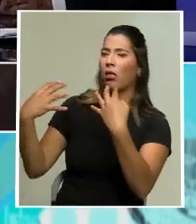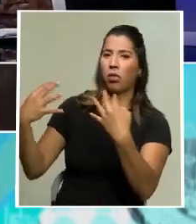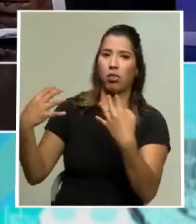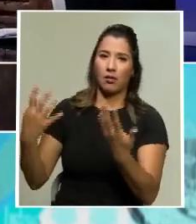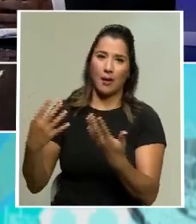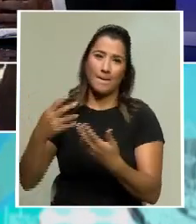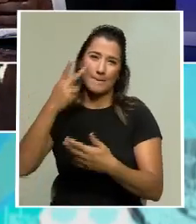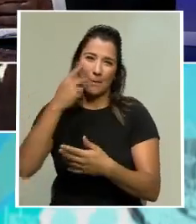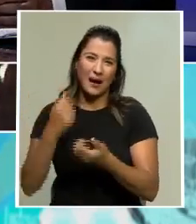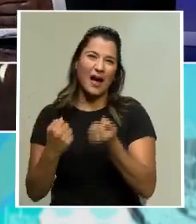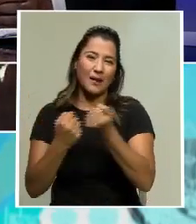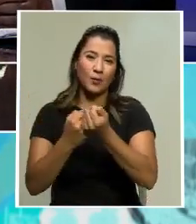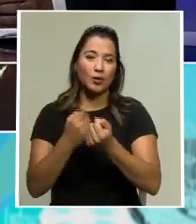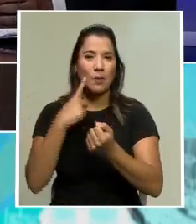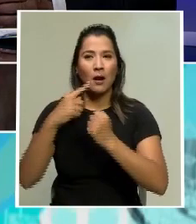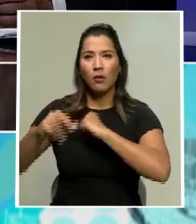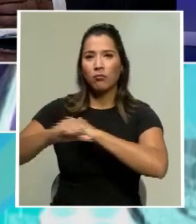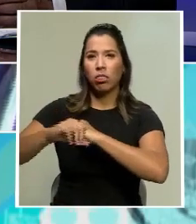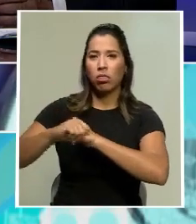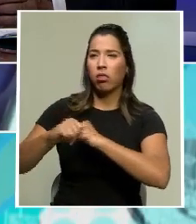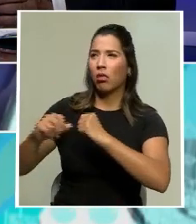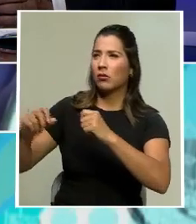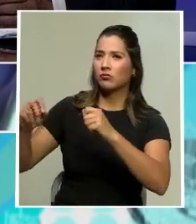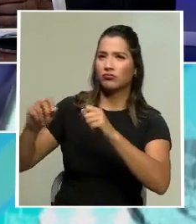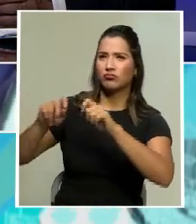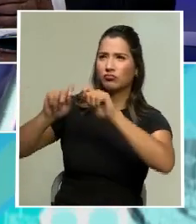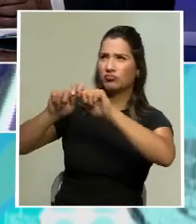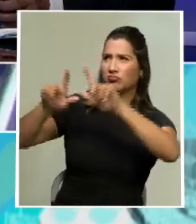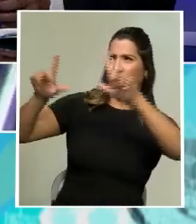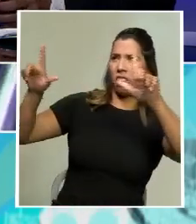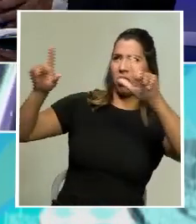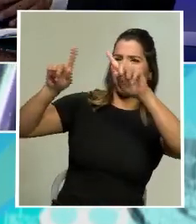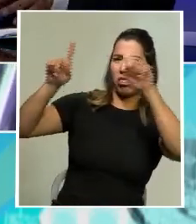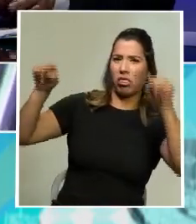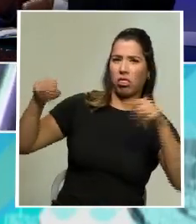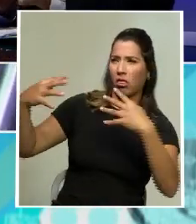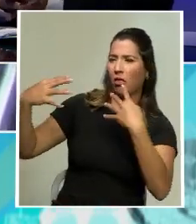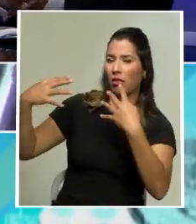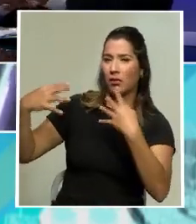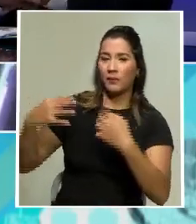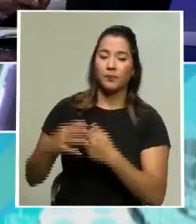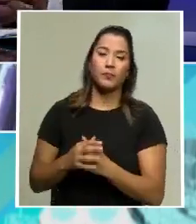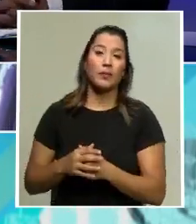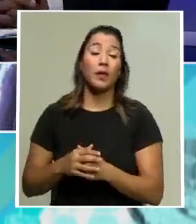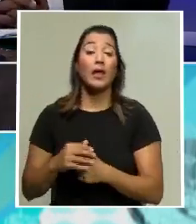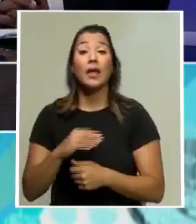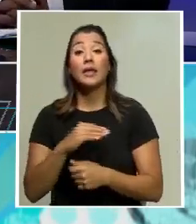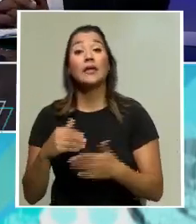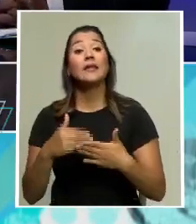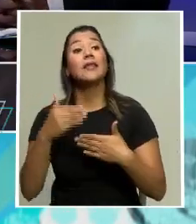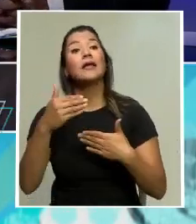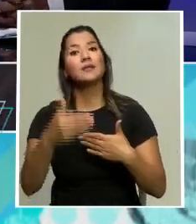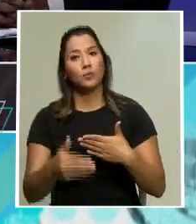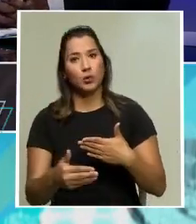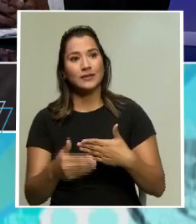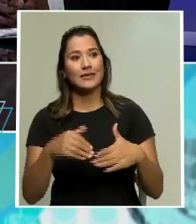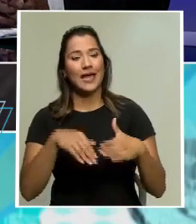ponen los ojos en la alcaldía de San Salvador, que por supuesto es una alcaldía muy